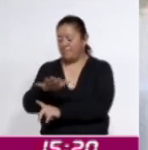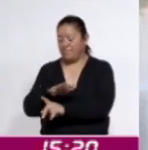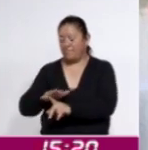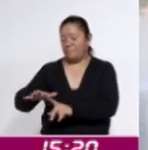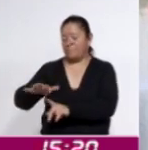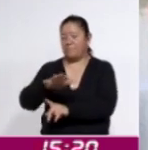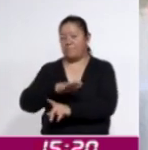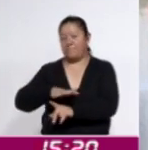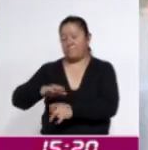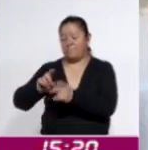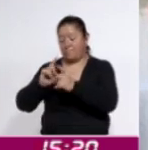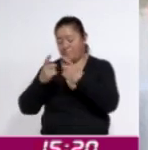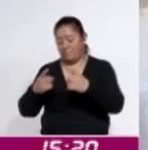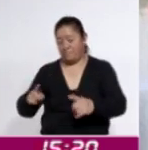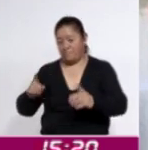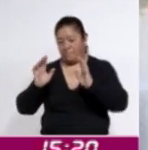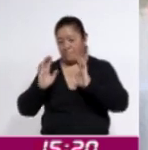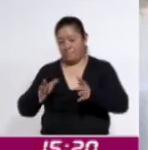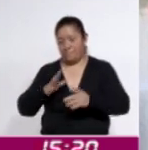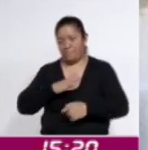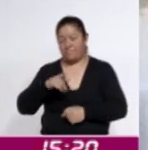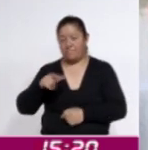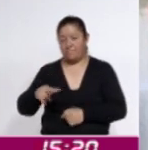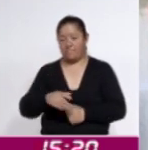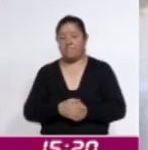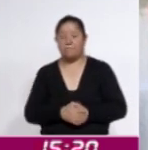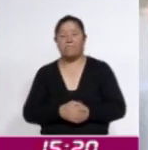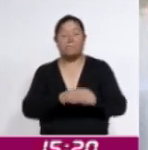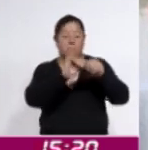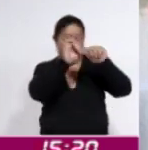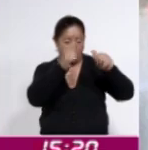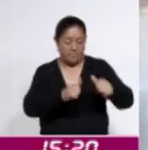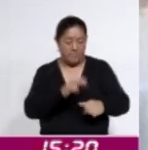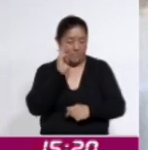de, de investigación de artes visuales y de arte en general.